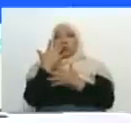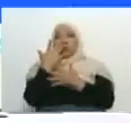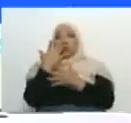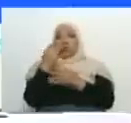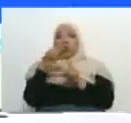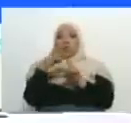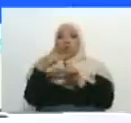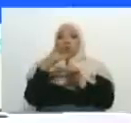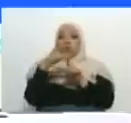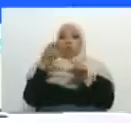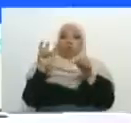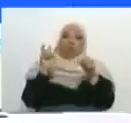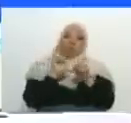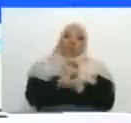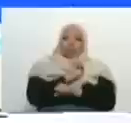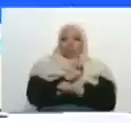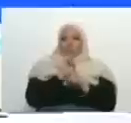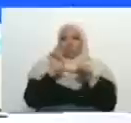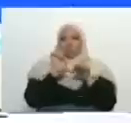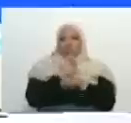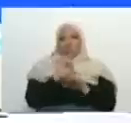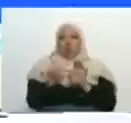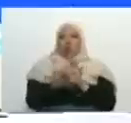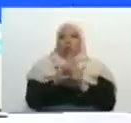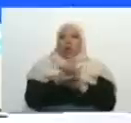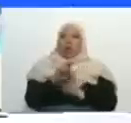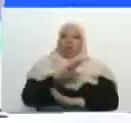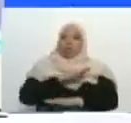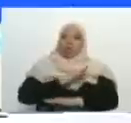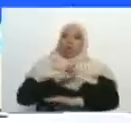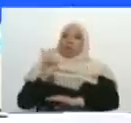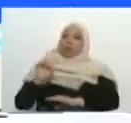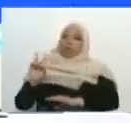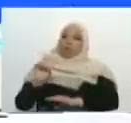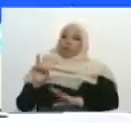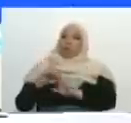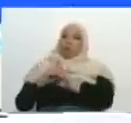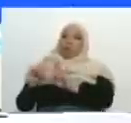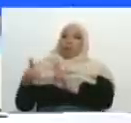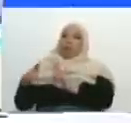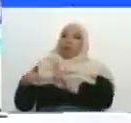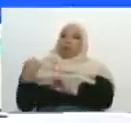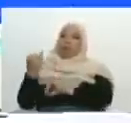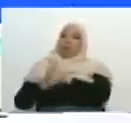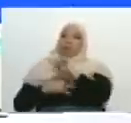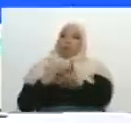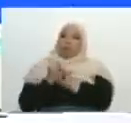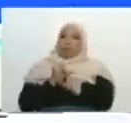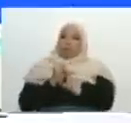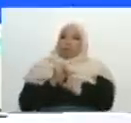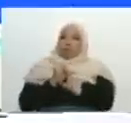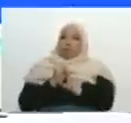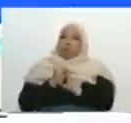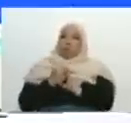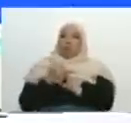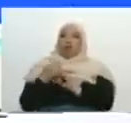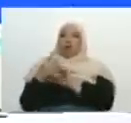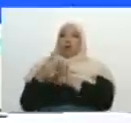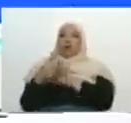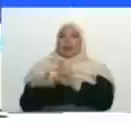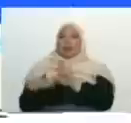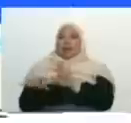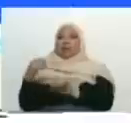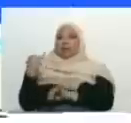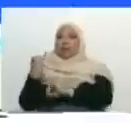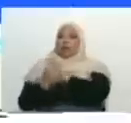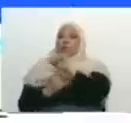contenido violatorio de las leyes de Venezuela, del derecho internacional público, del derecho internacional privado. No